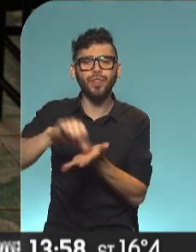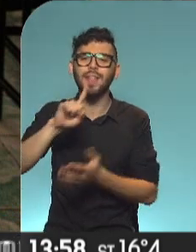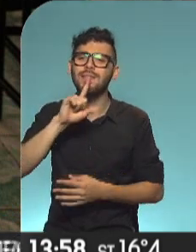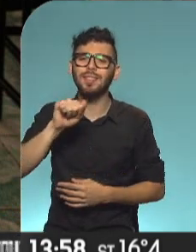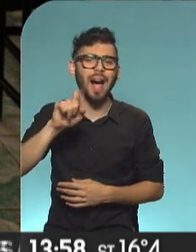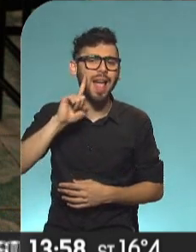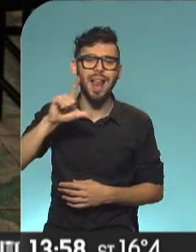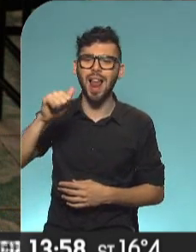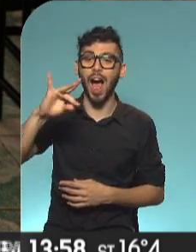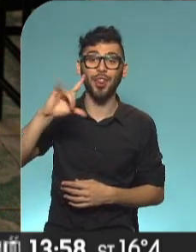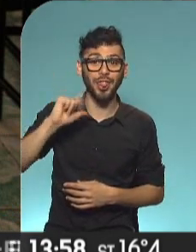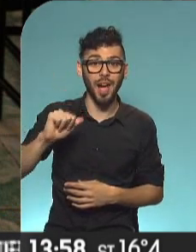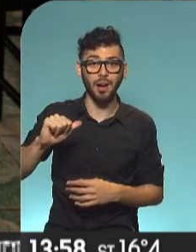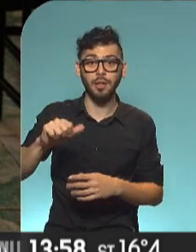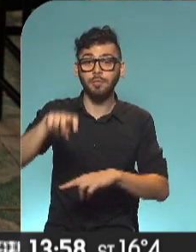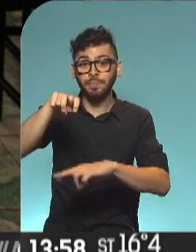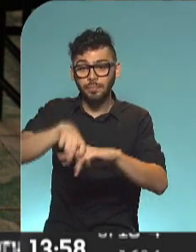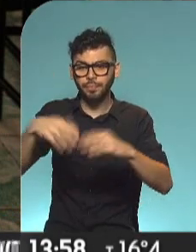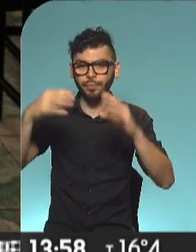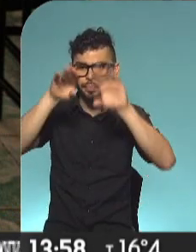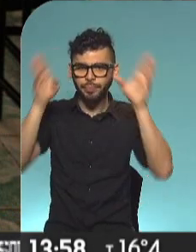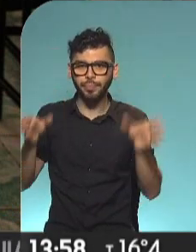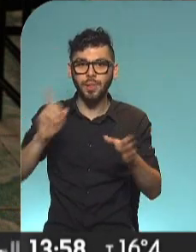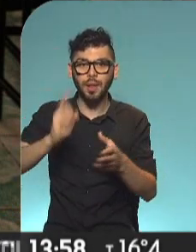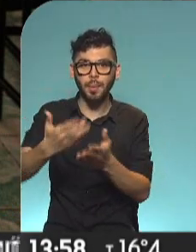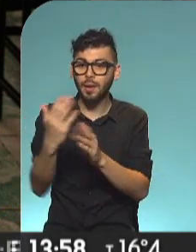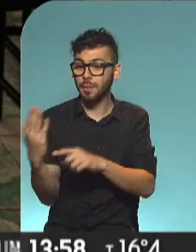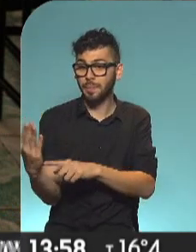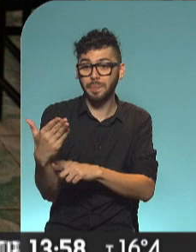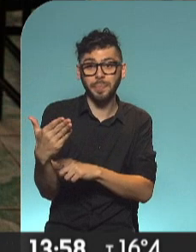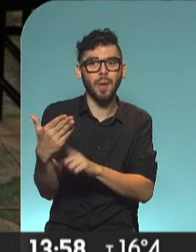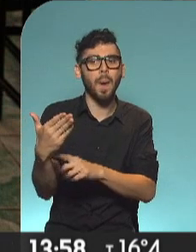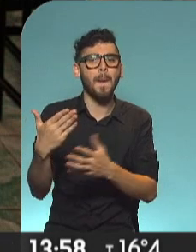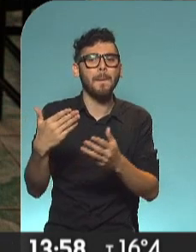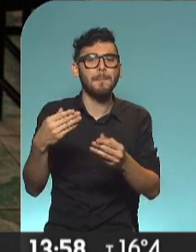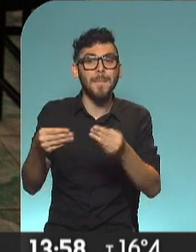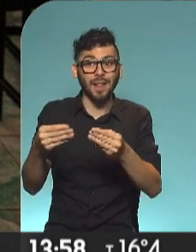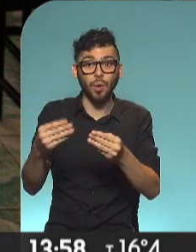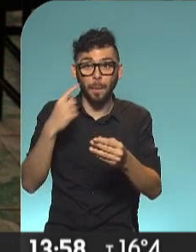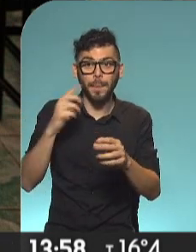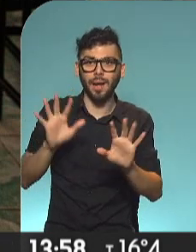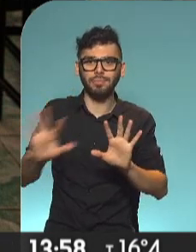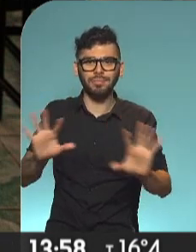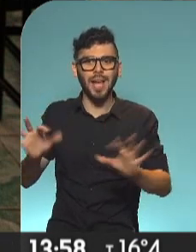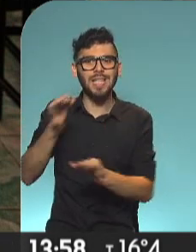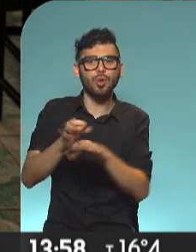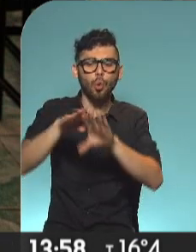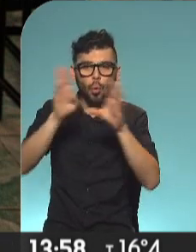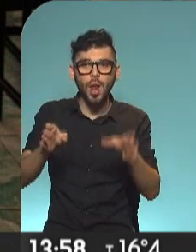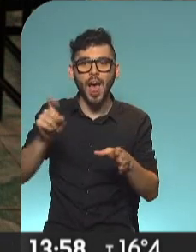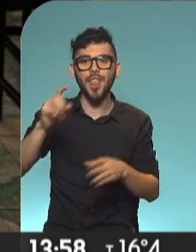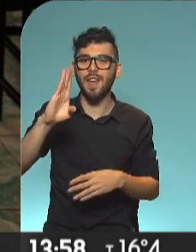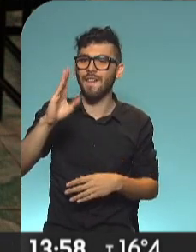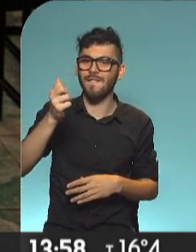máscaras faciales y se sientan en escritorios con pantallas de plástico utilizadas para el distanciamiento social en la escuela Bat Klon Toei de